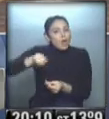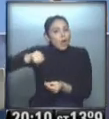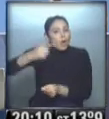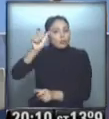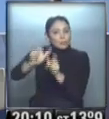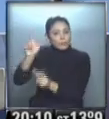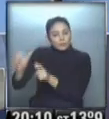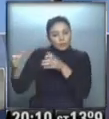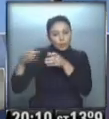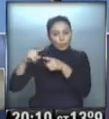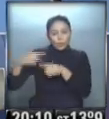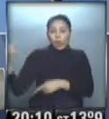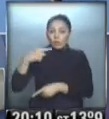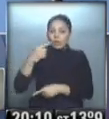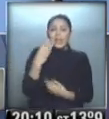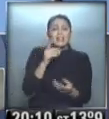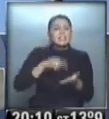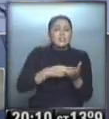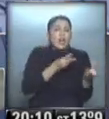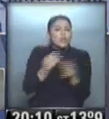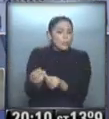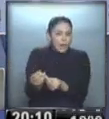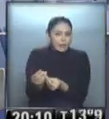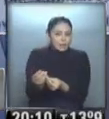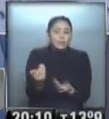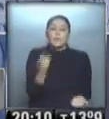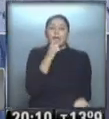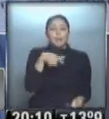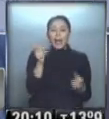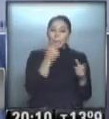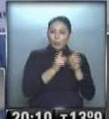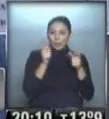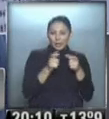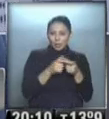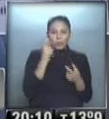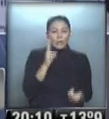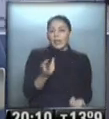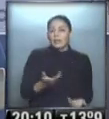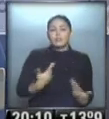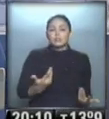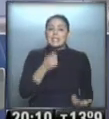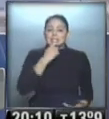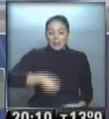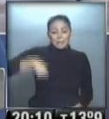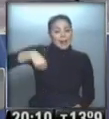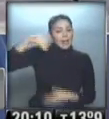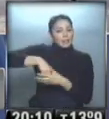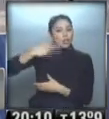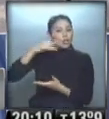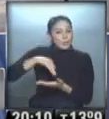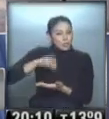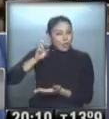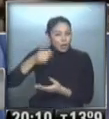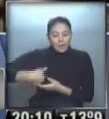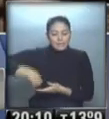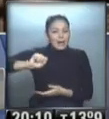partido opositor. ¿Qué implica comprar? No implica necesariamente, como se ve en las películas, una valija de 2 millones de dólares que